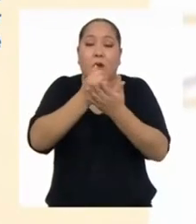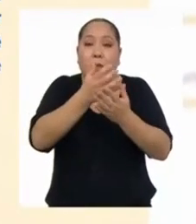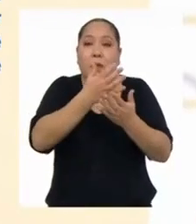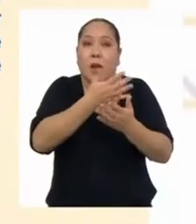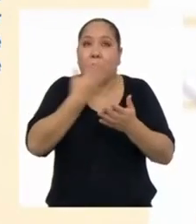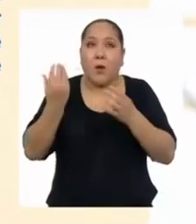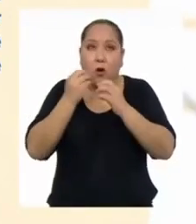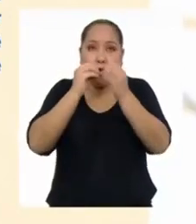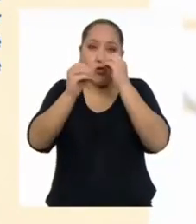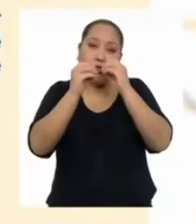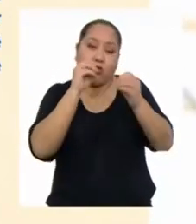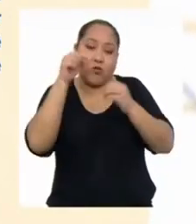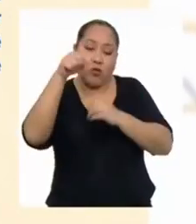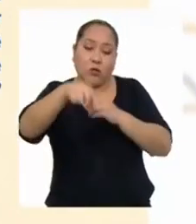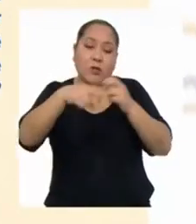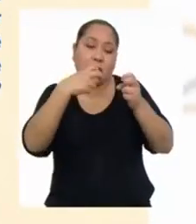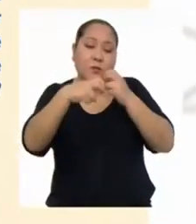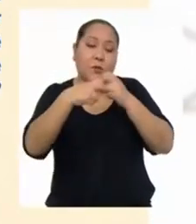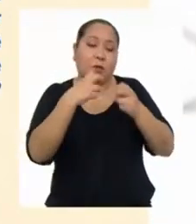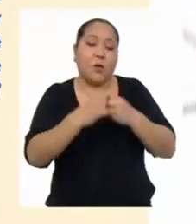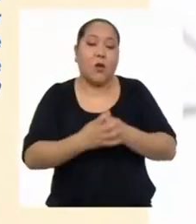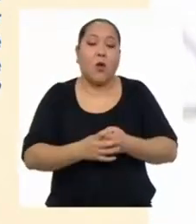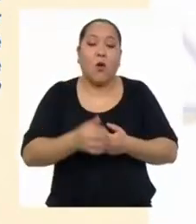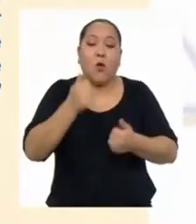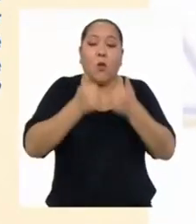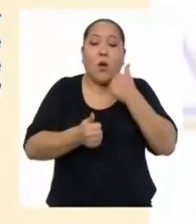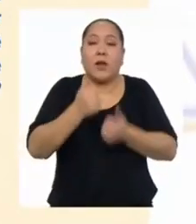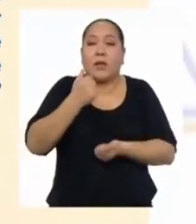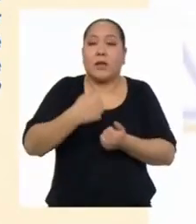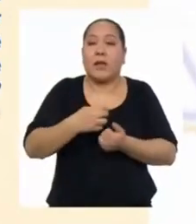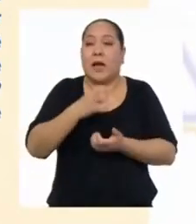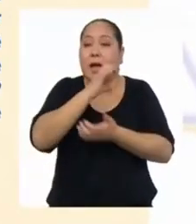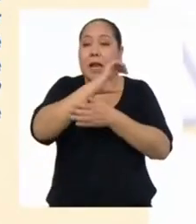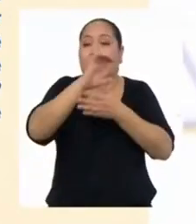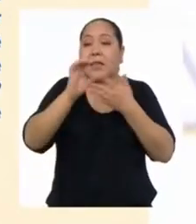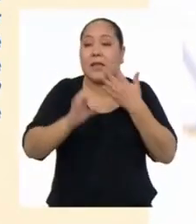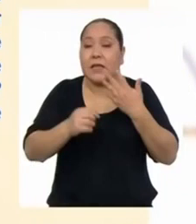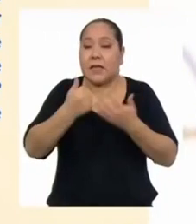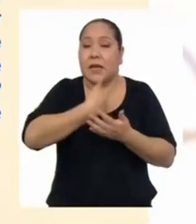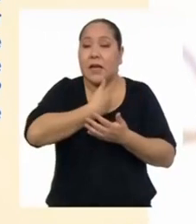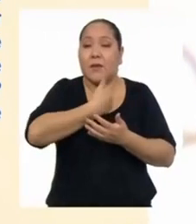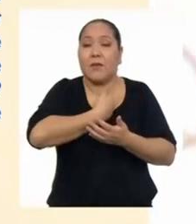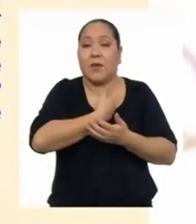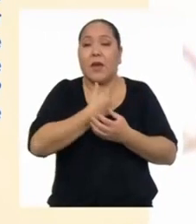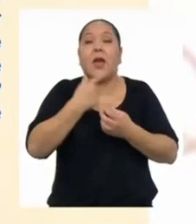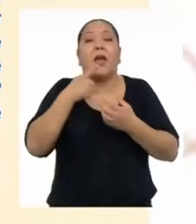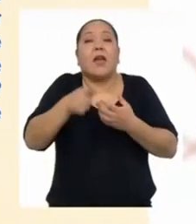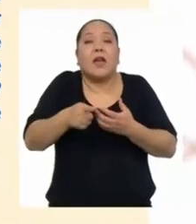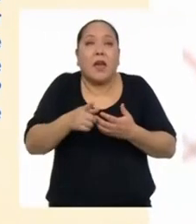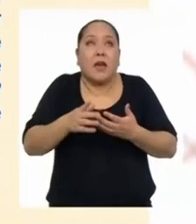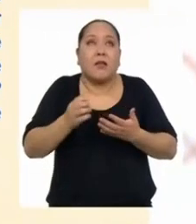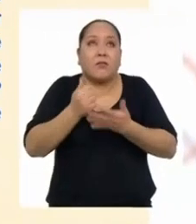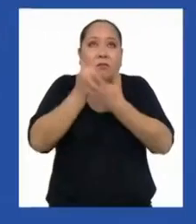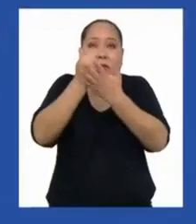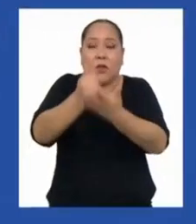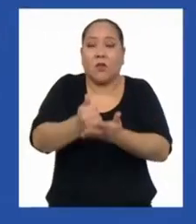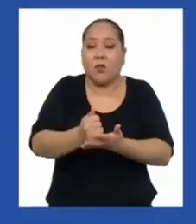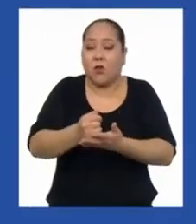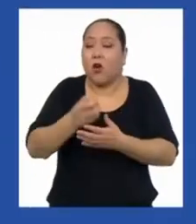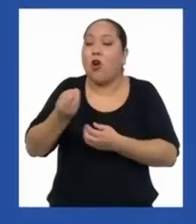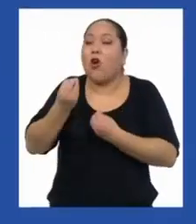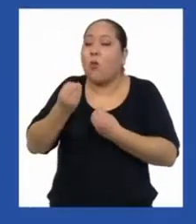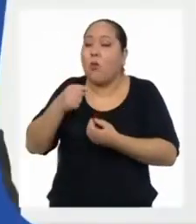¿Qué características mías me ayudaron a enfrentarla? ¿Cómo esta historia puede ayudar a los demás?